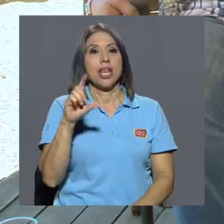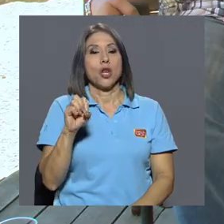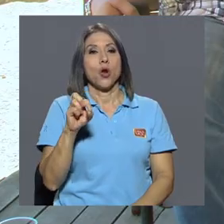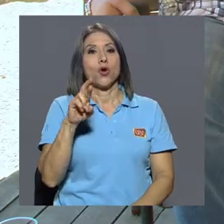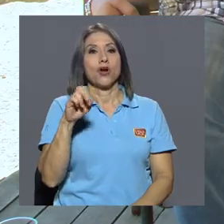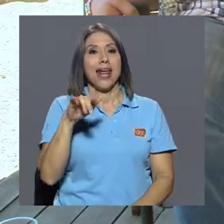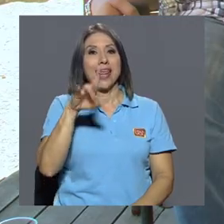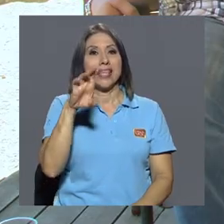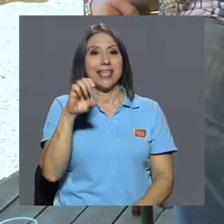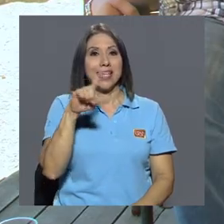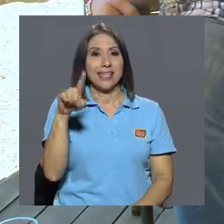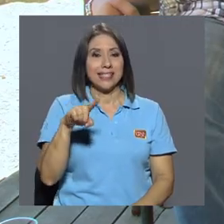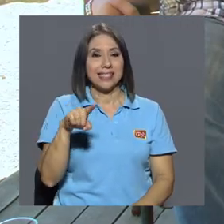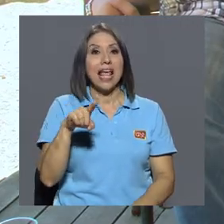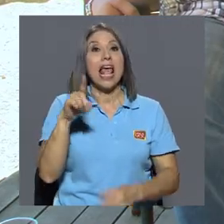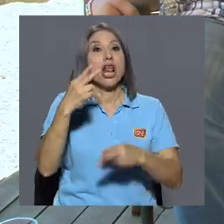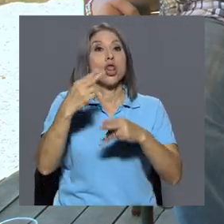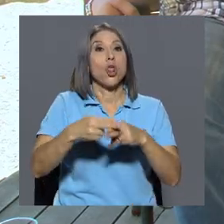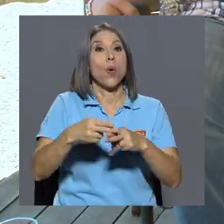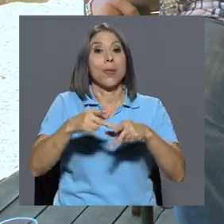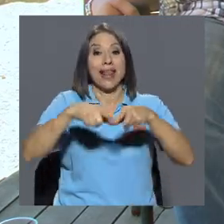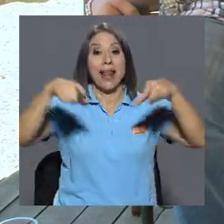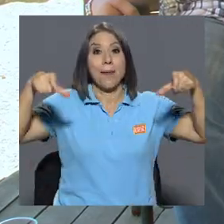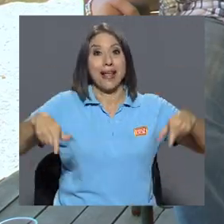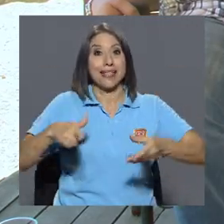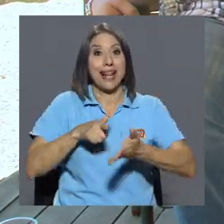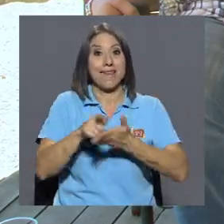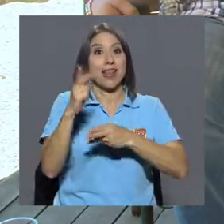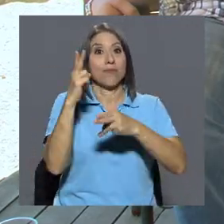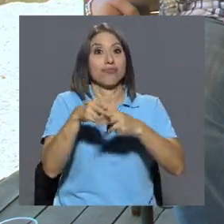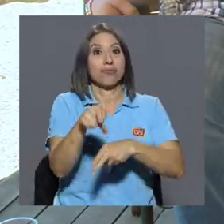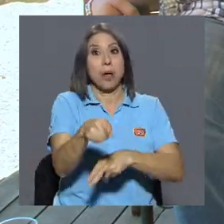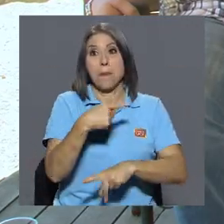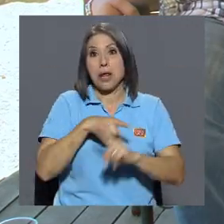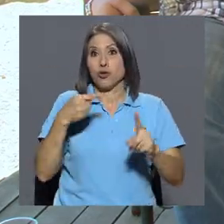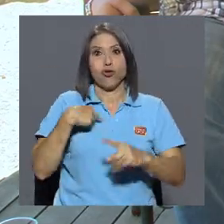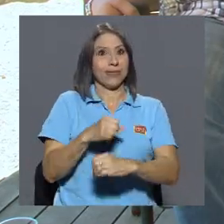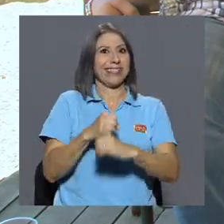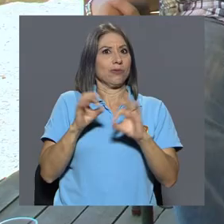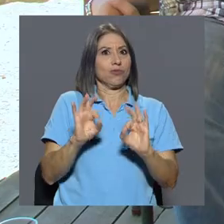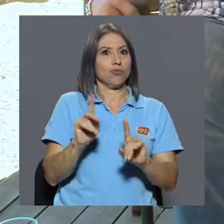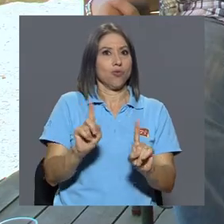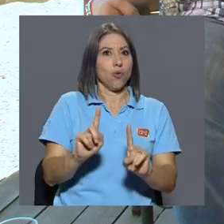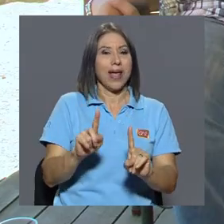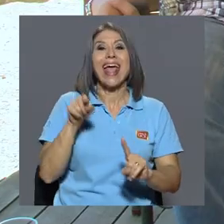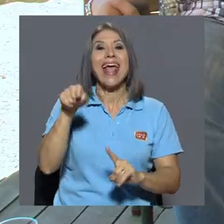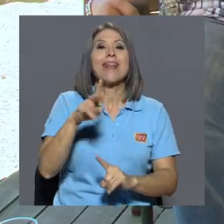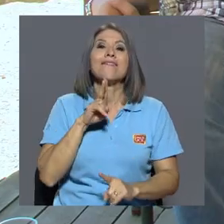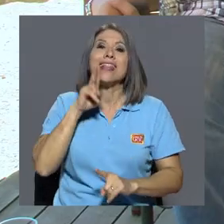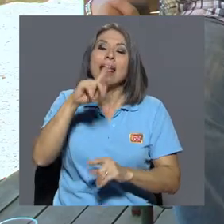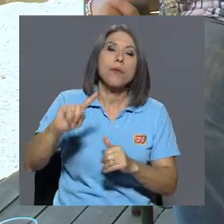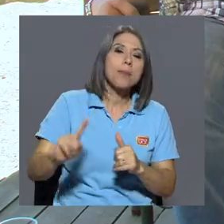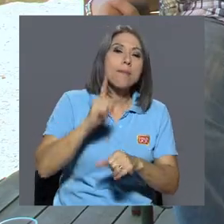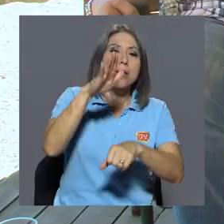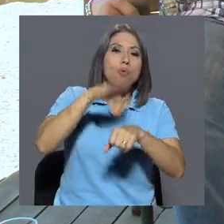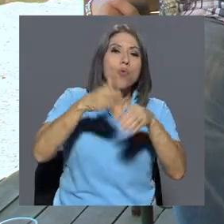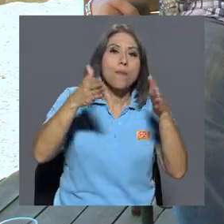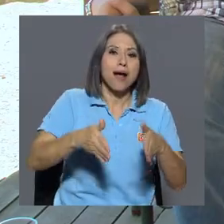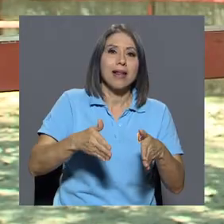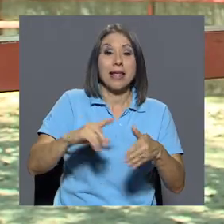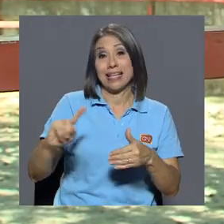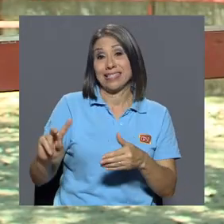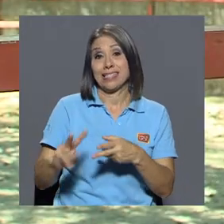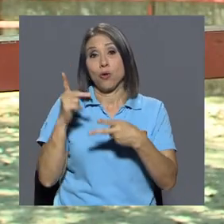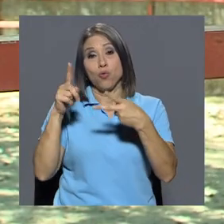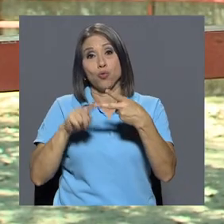puedo asegurar. Pero bueno, en buena hora, si era él. Él es el verdadero primer culpable. El segundo tiene como nombre Juan